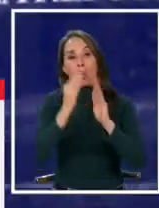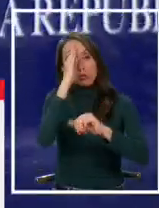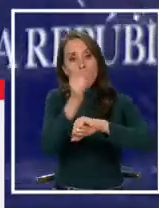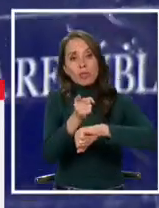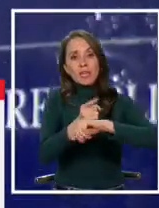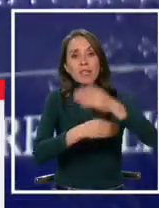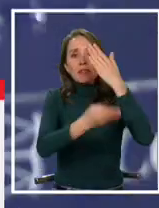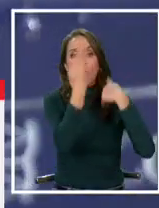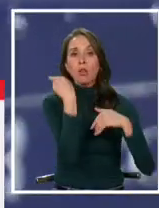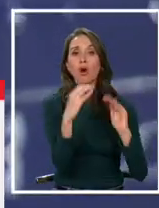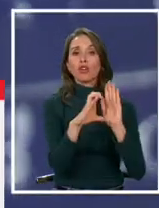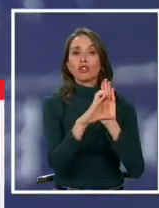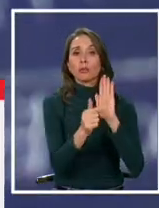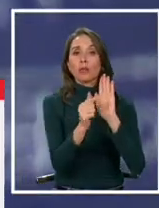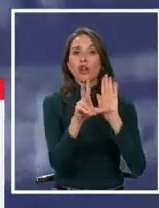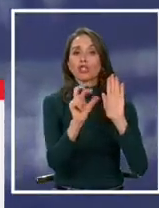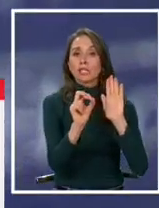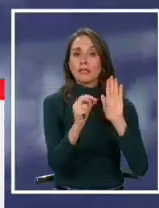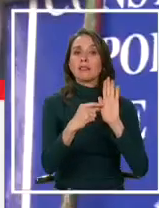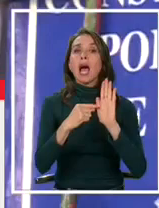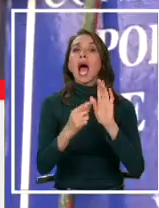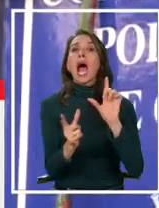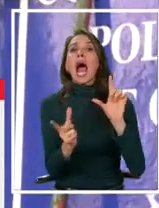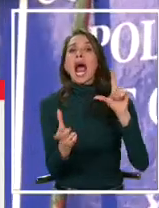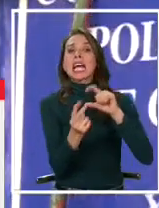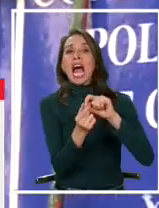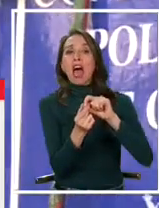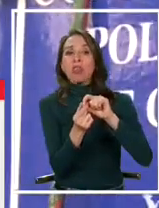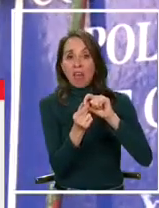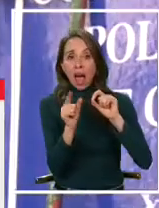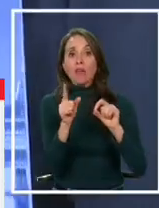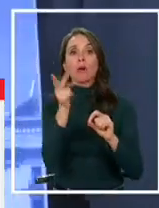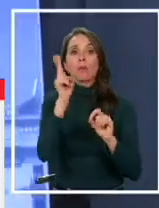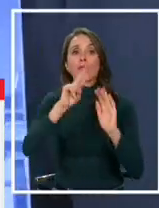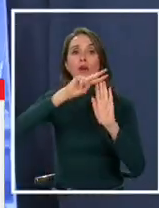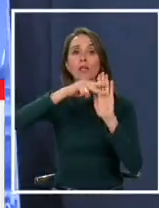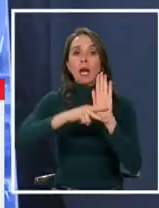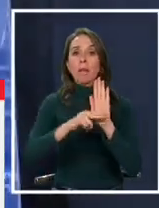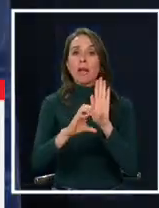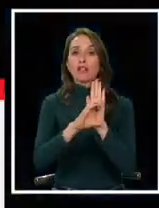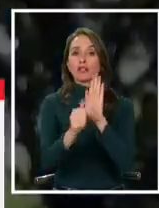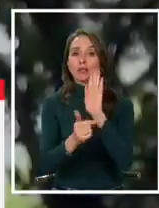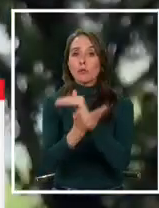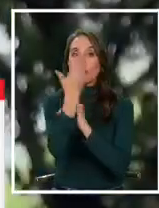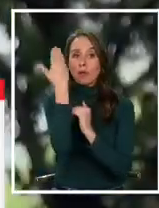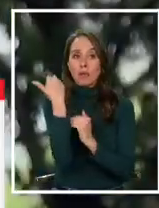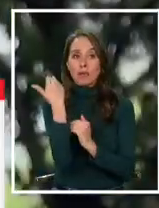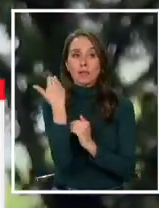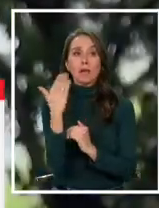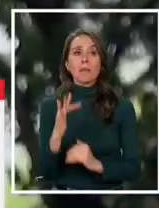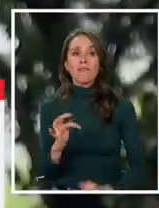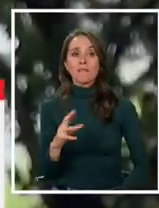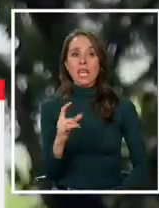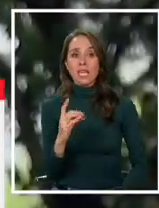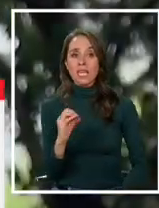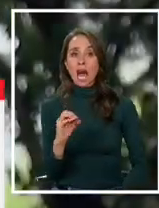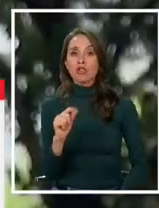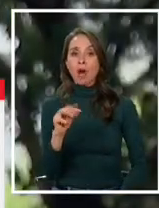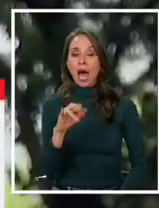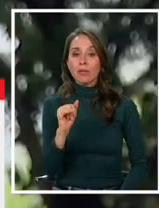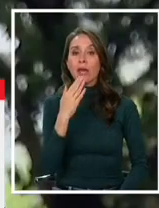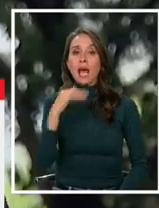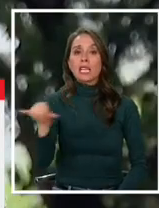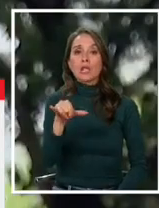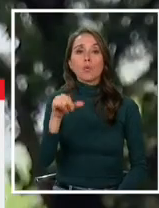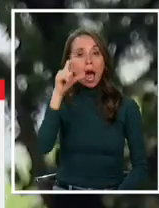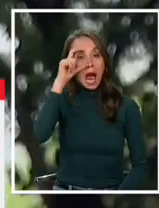constitución del 80 los llamados candados que impidieron reformas a ese texto constitucional parece que Fernando at no solo tiene en común con